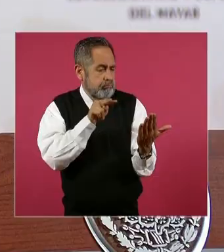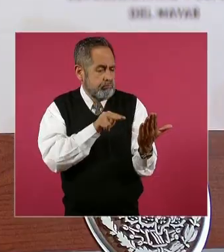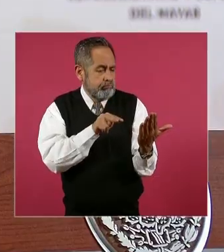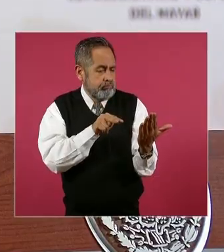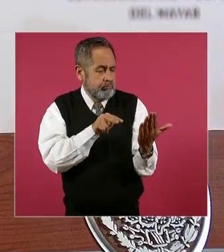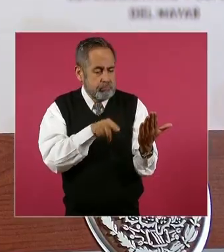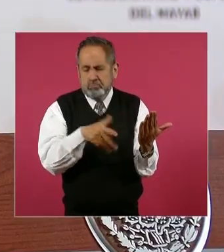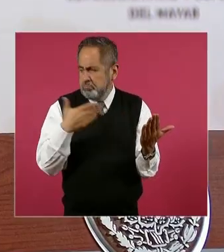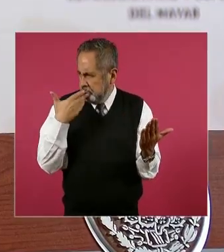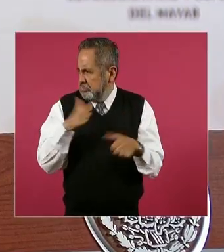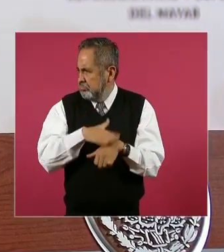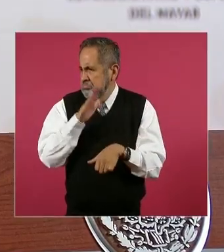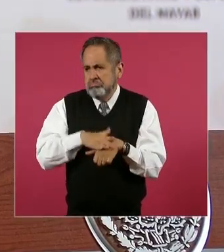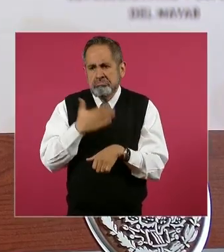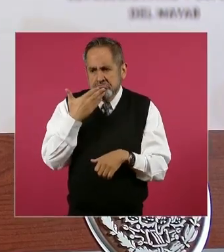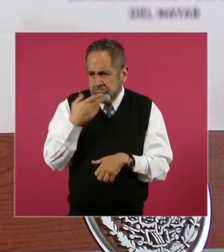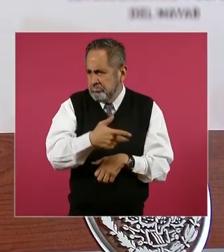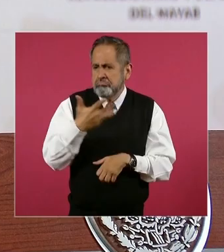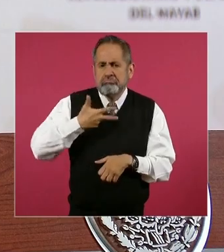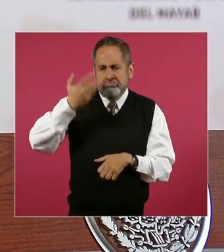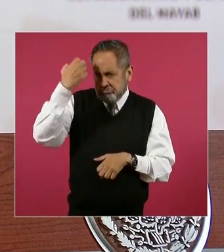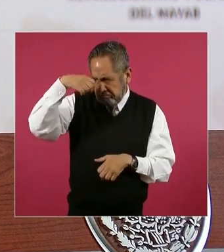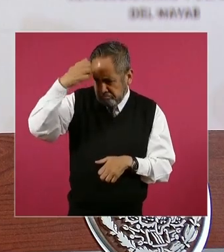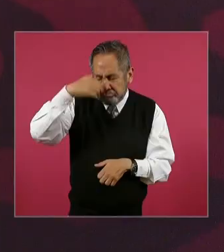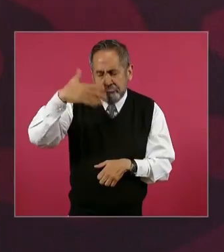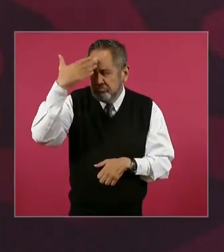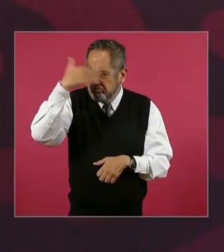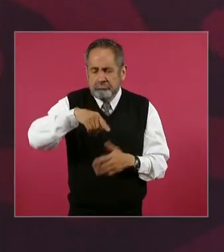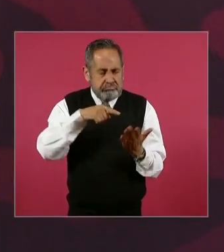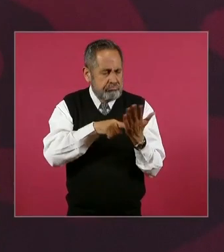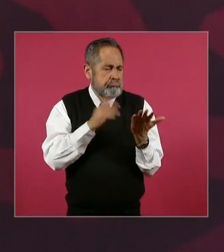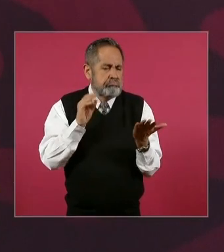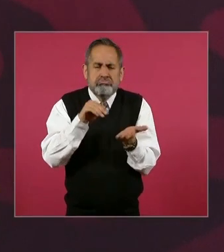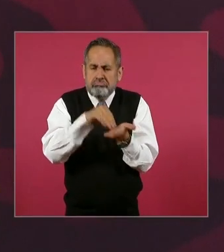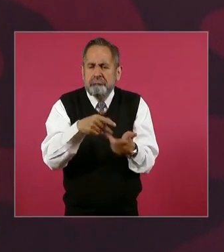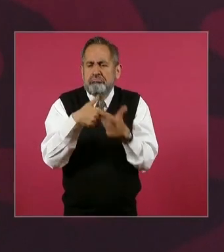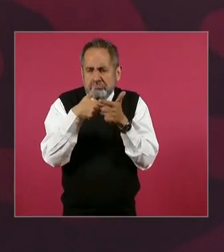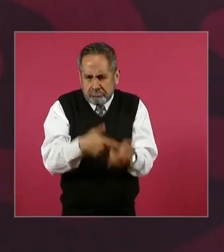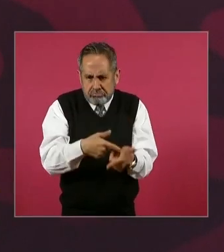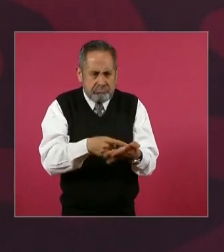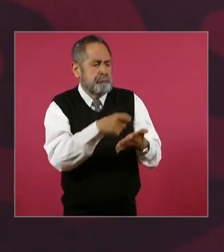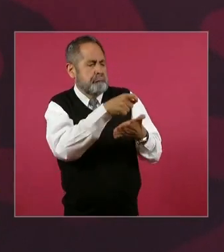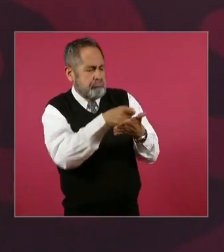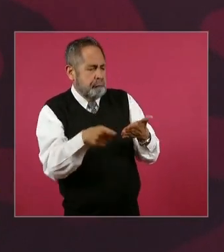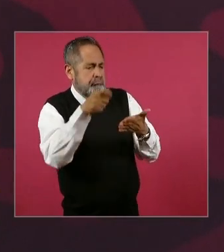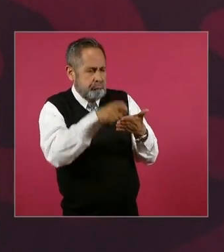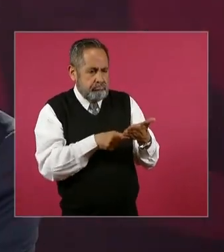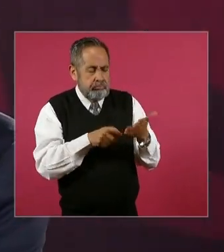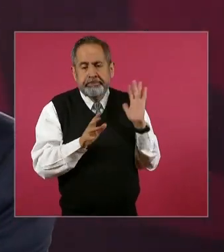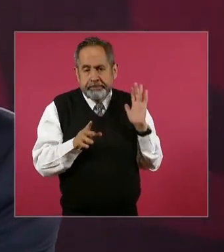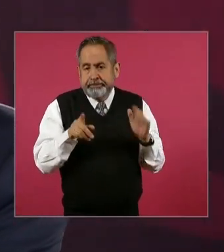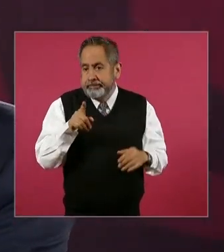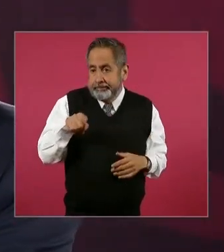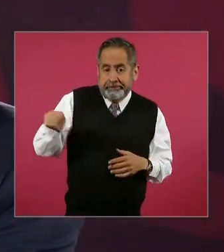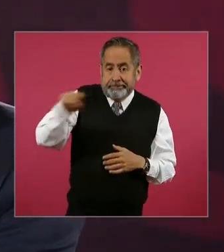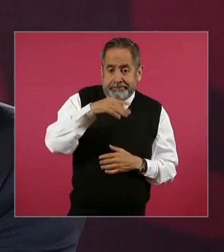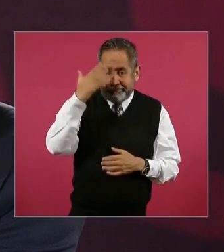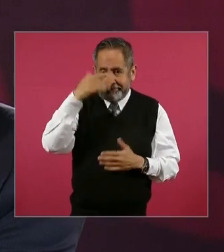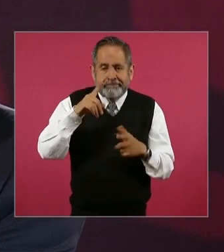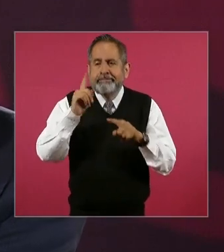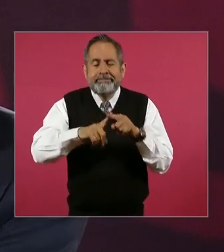este ha hecho bien su trabajo tiene experiencia este Porque además van a saber